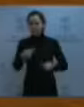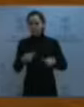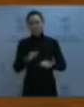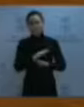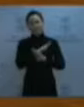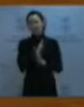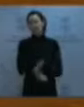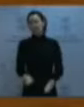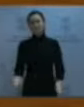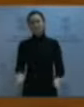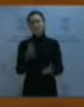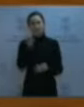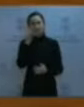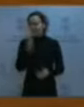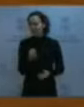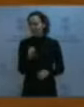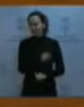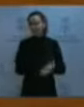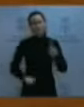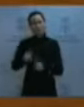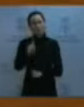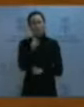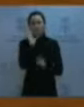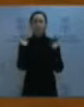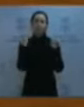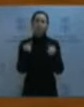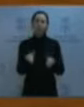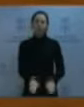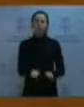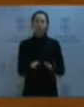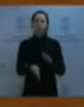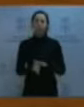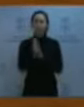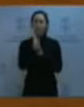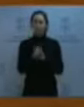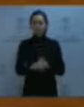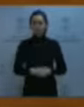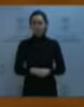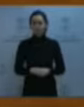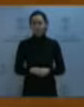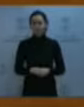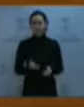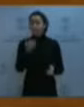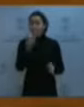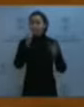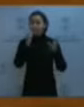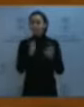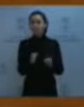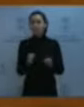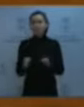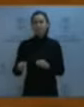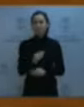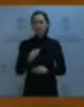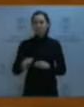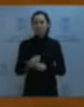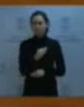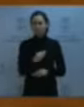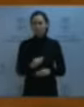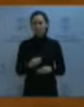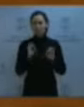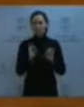Estoy hipotecando el futuro y el desarrollo innovador de esa región. Y de traer recursos de la inversión,